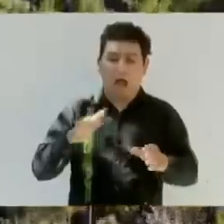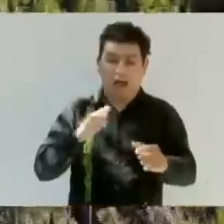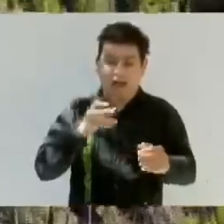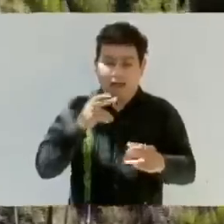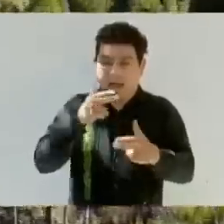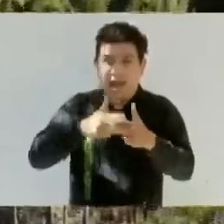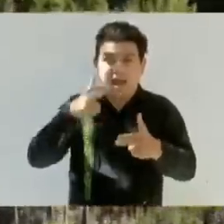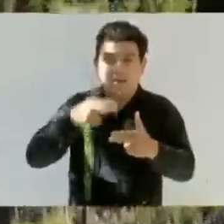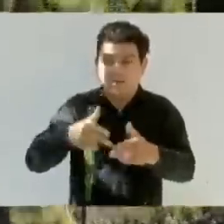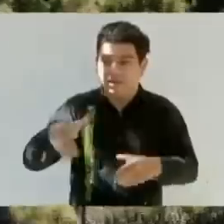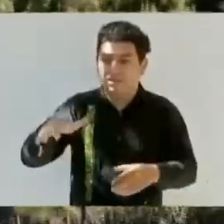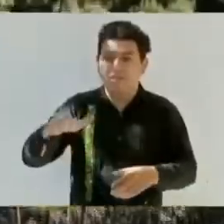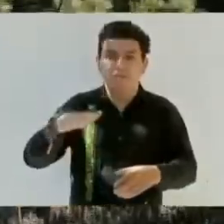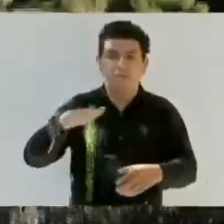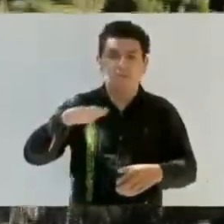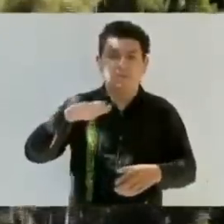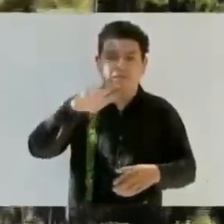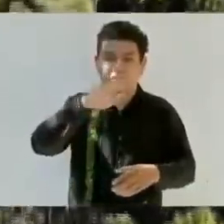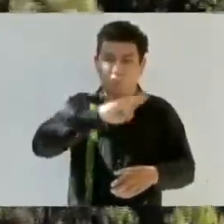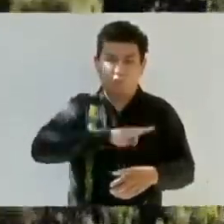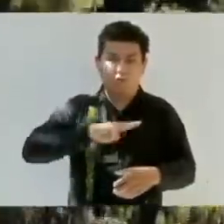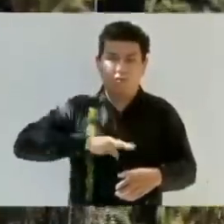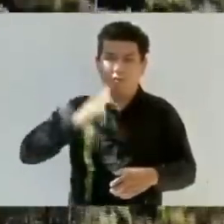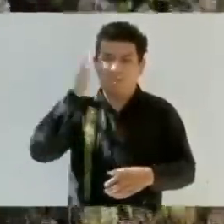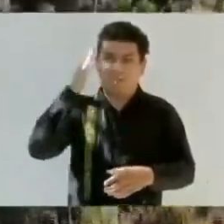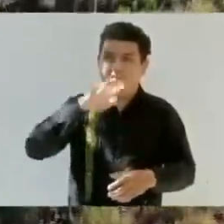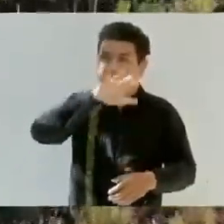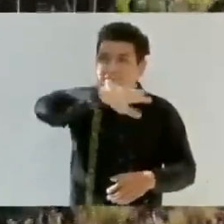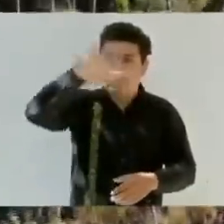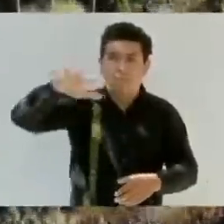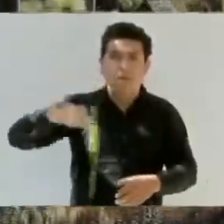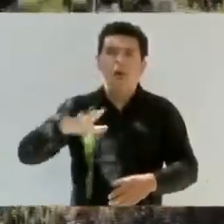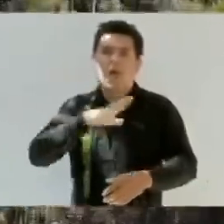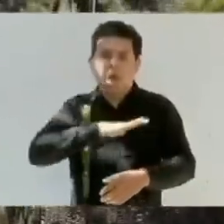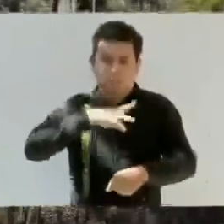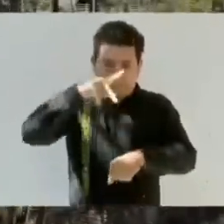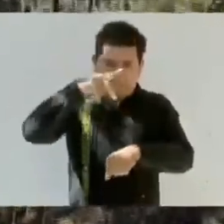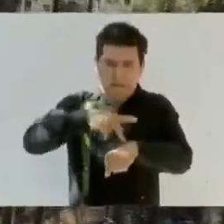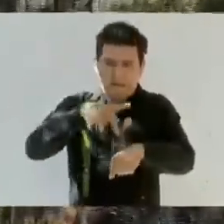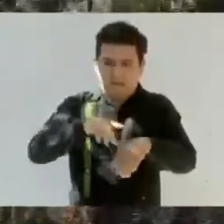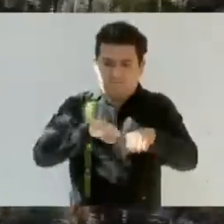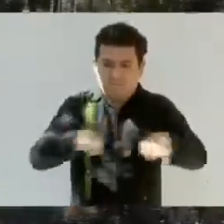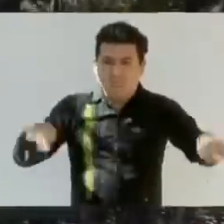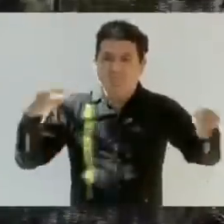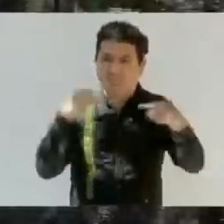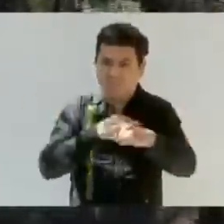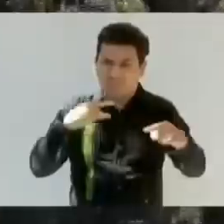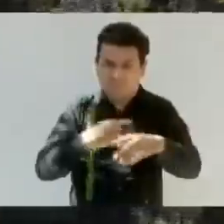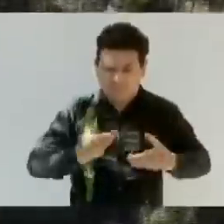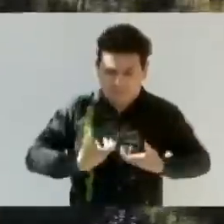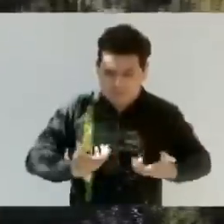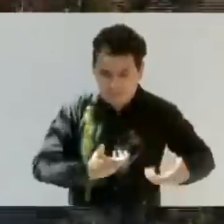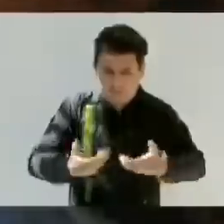de que todas las cabeceras municipales tengan caminos de concreto para